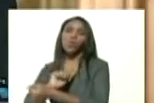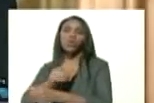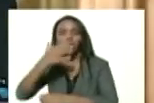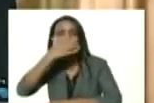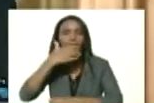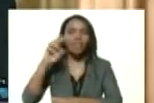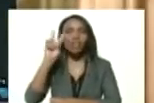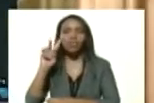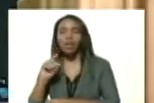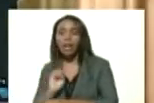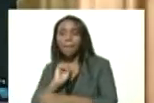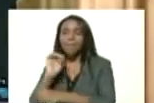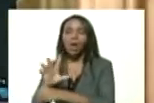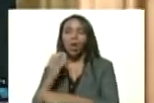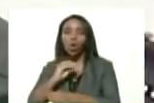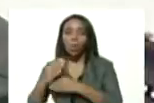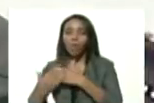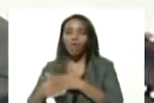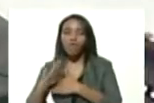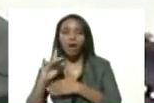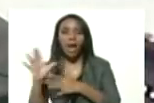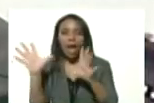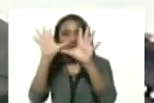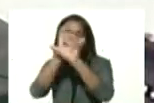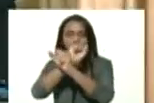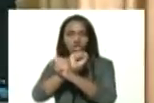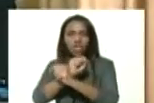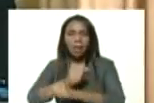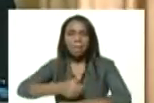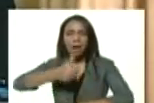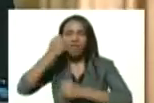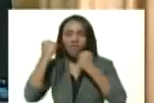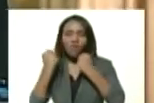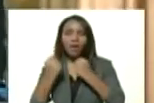fueron enviados como avanzadas en la noche más oscura de marzo